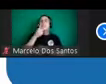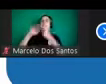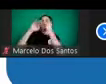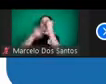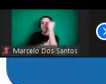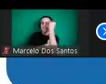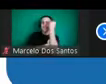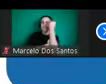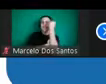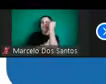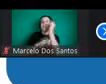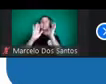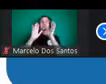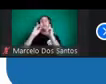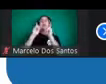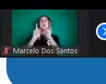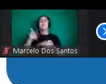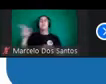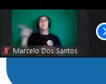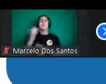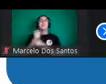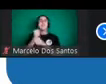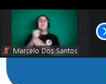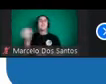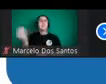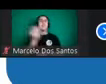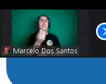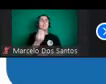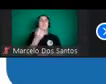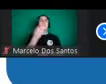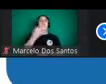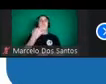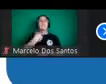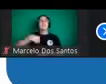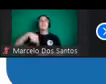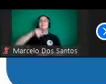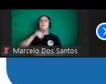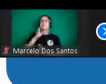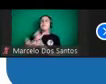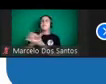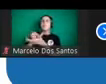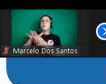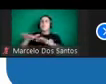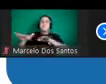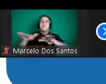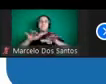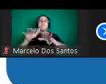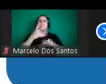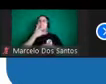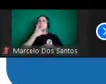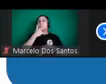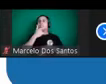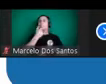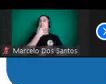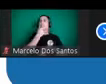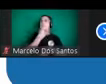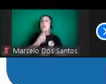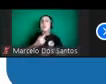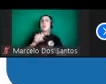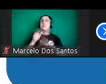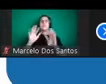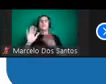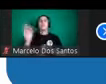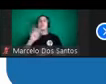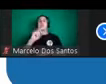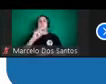también, donde ellos puedan encontrar cierta estabilidad en cuanto a la organización y que nosotros le podamos explicar las cosas